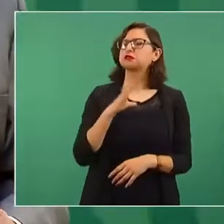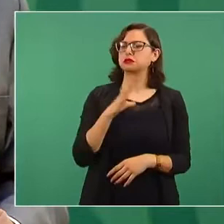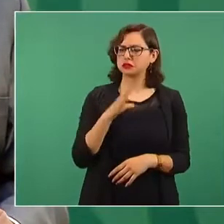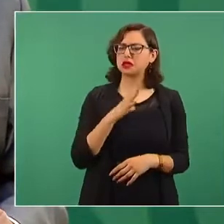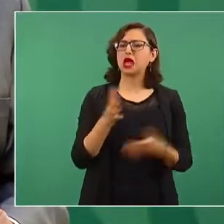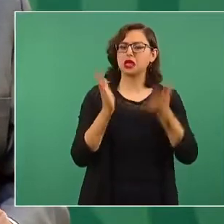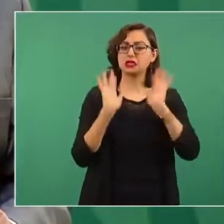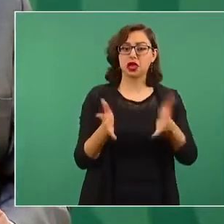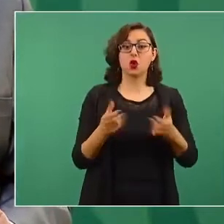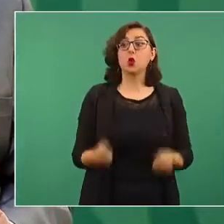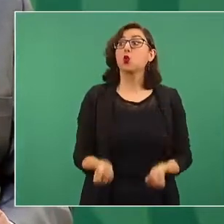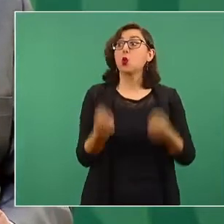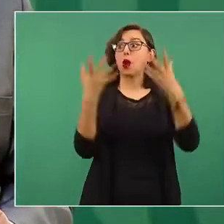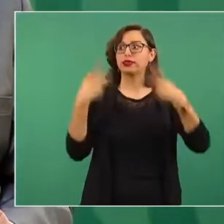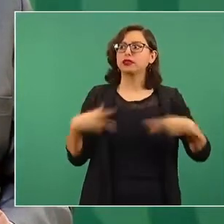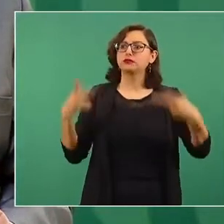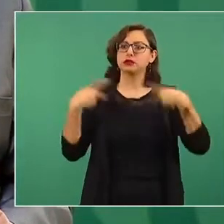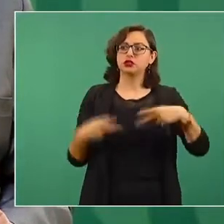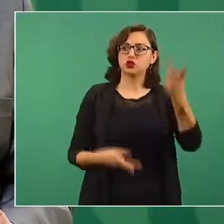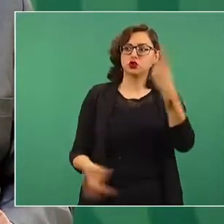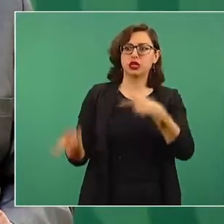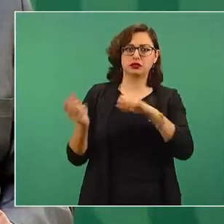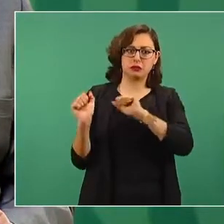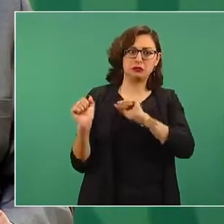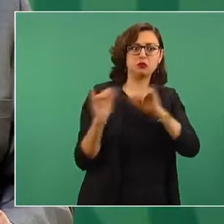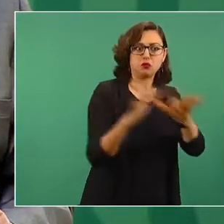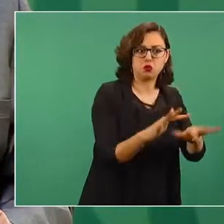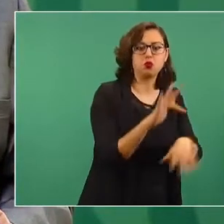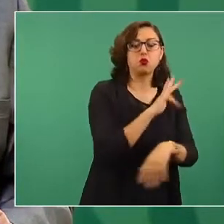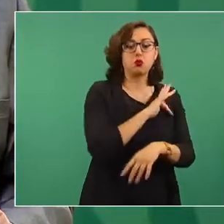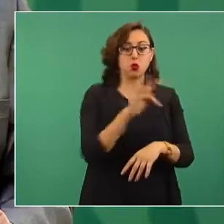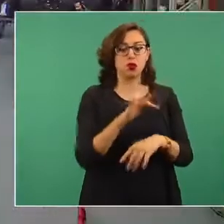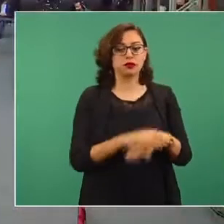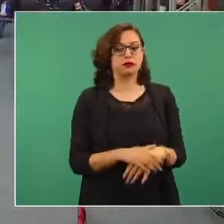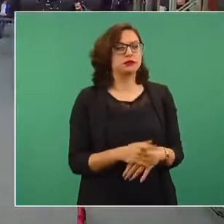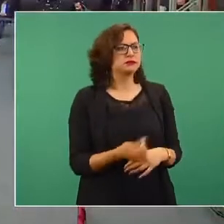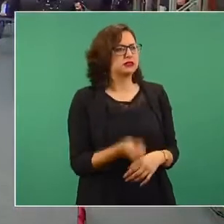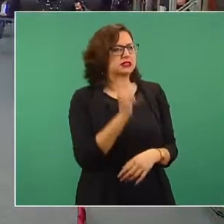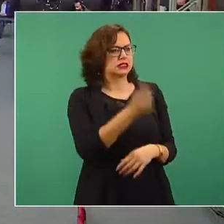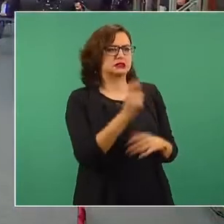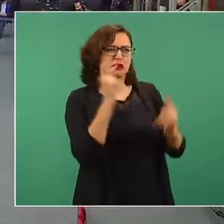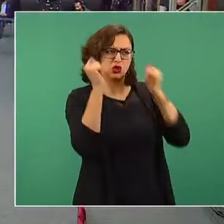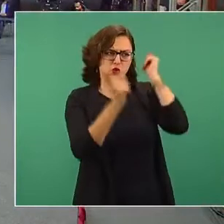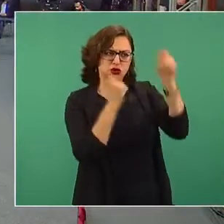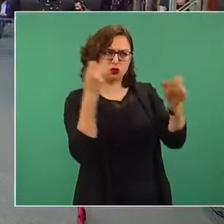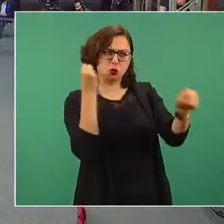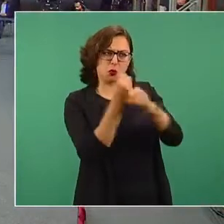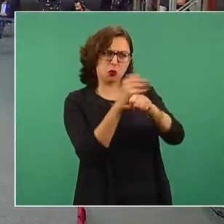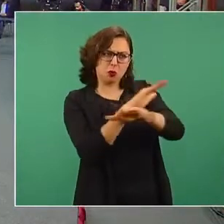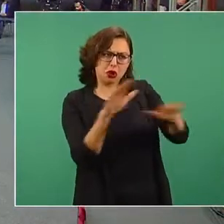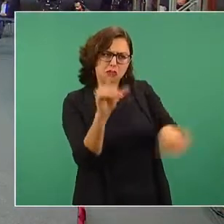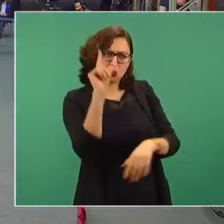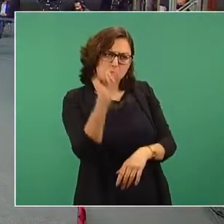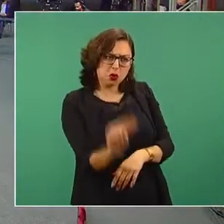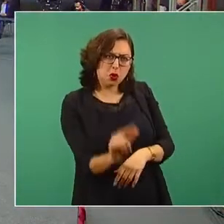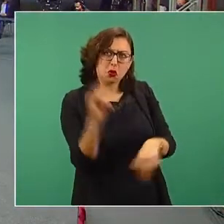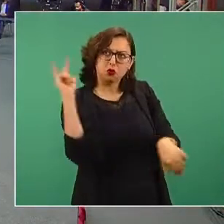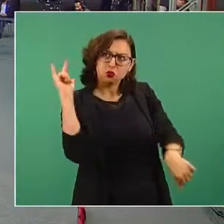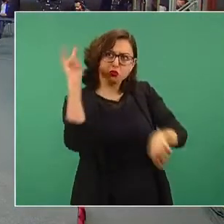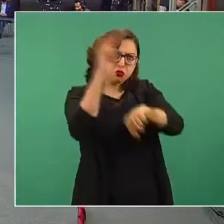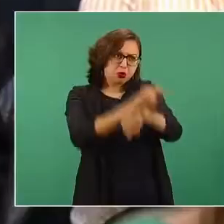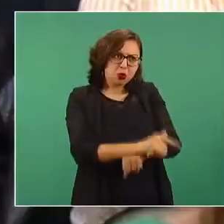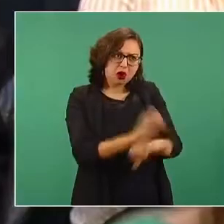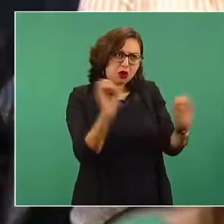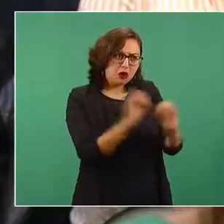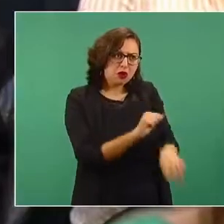llegar a la isla? ¿Será turismo personas de muy bajo impacto, como lo mencionó? Muy bajo, presidente. Muy bajo impacto. ¿No habrá vuelos, solamente llegarán por